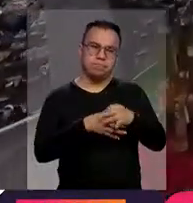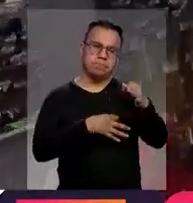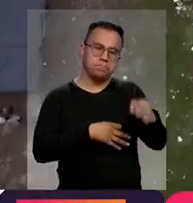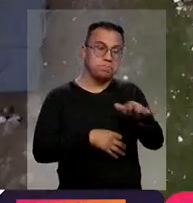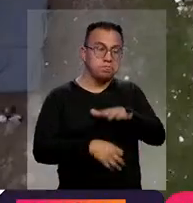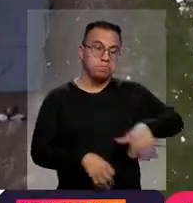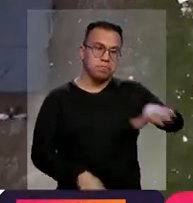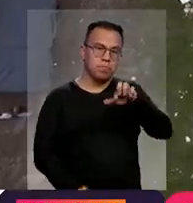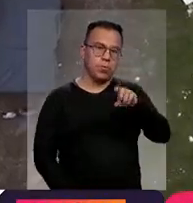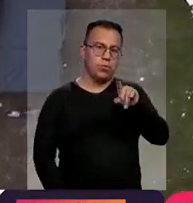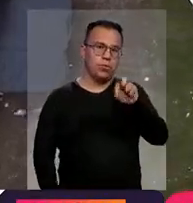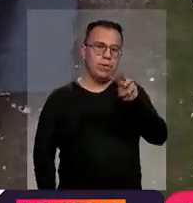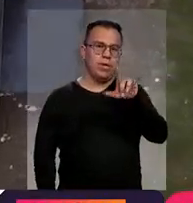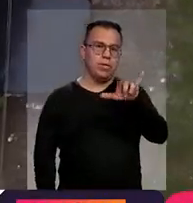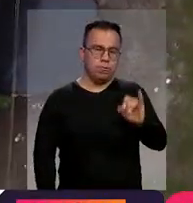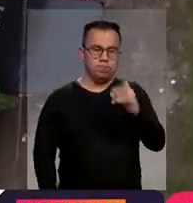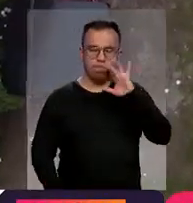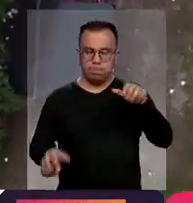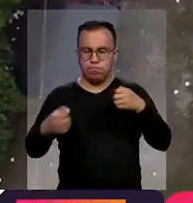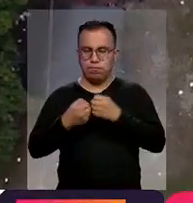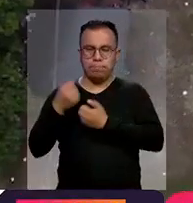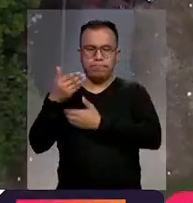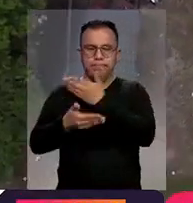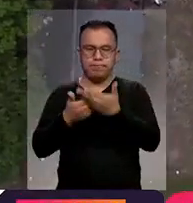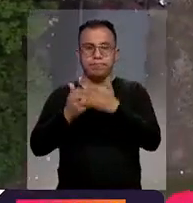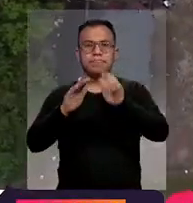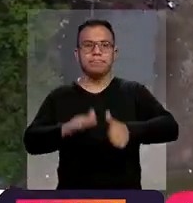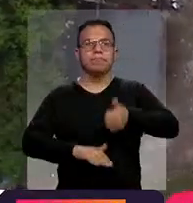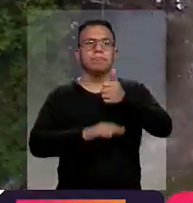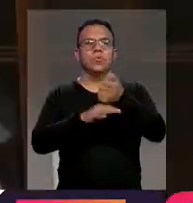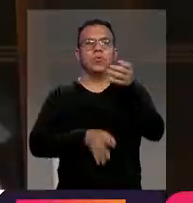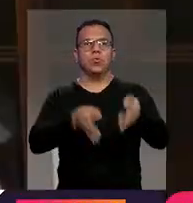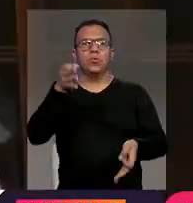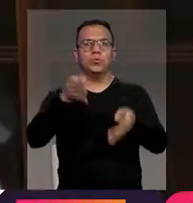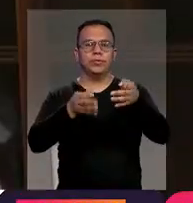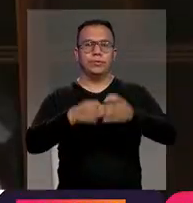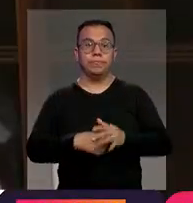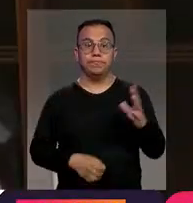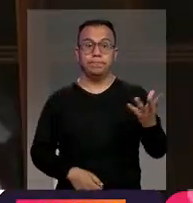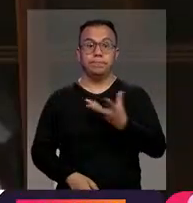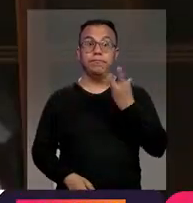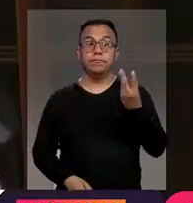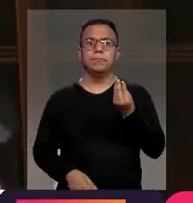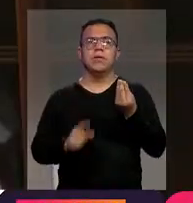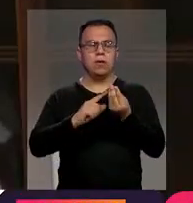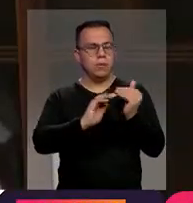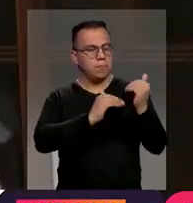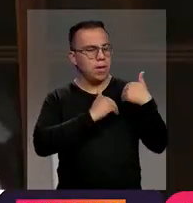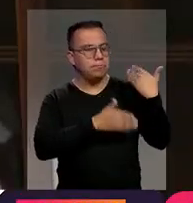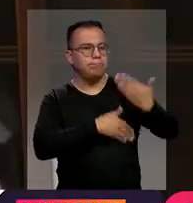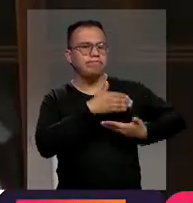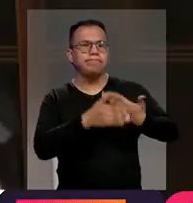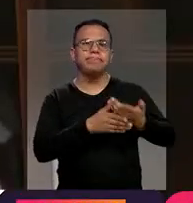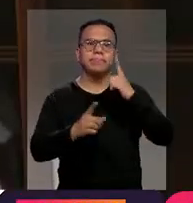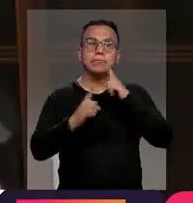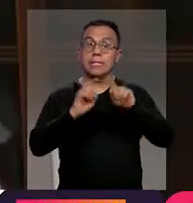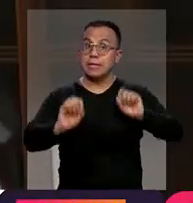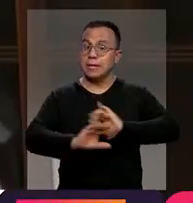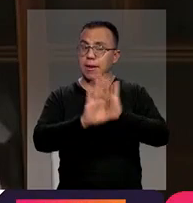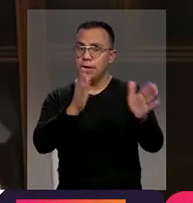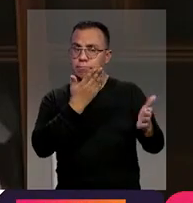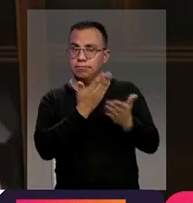Putumayo, se realizó de manera conjunta con las autoridades judiciales. Nuestra misión en esa operación fue muy